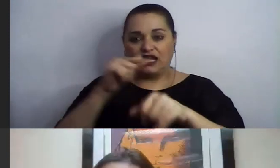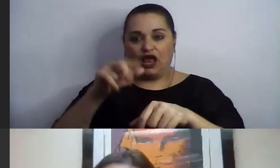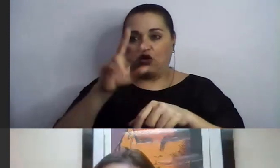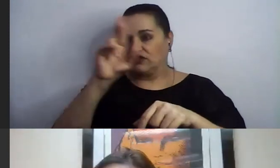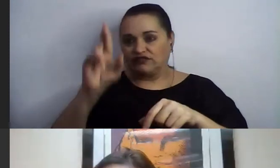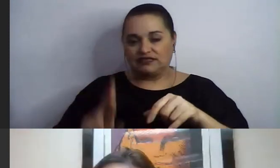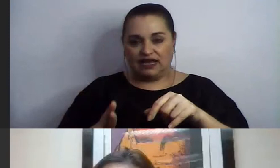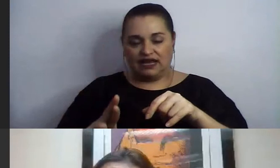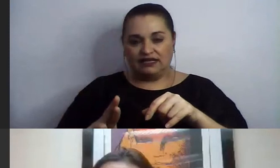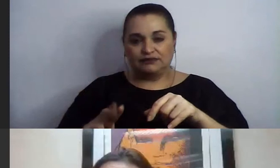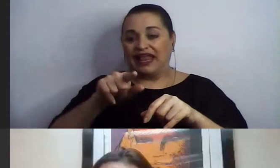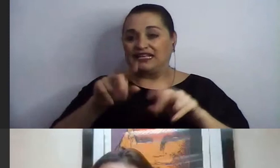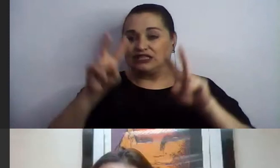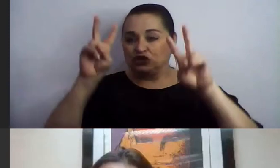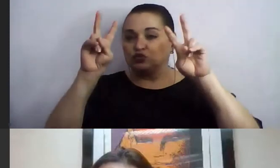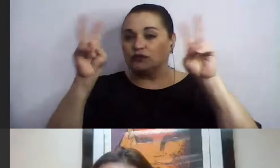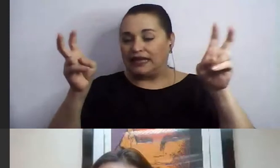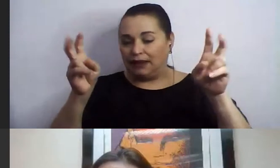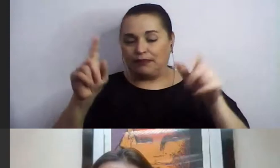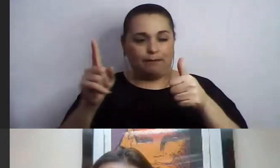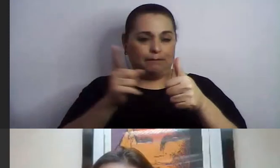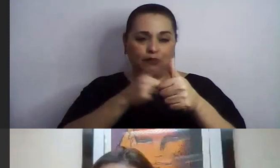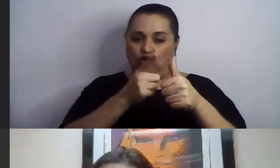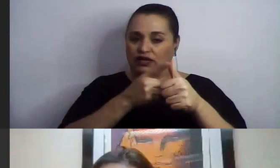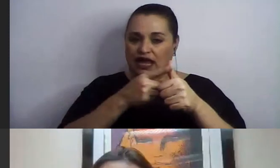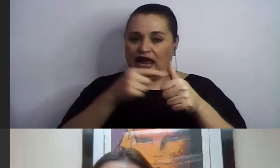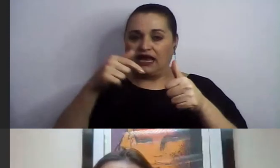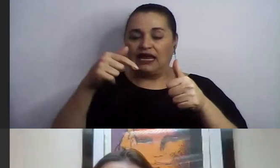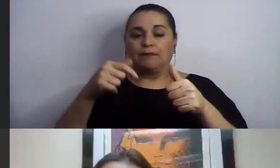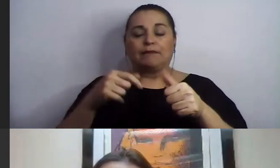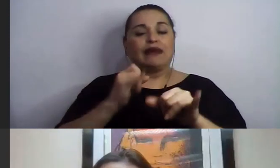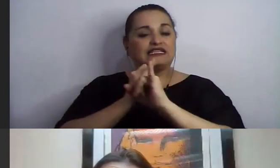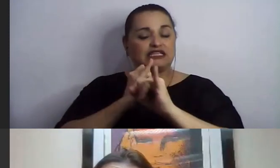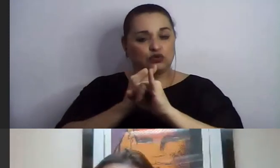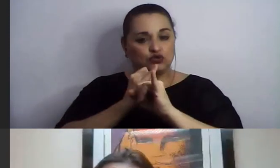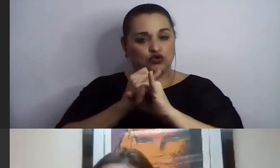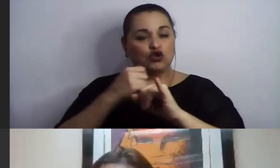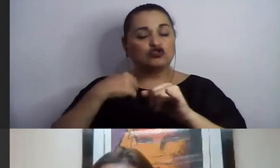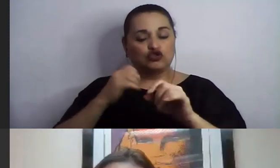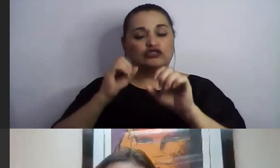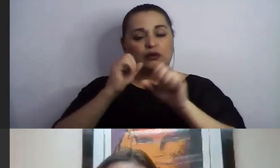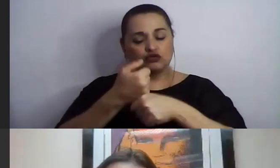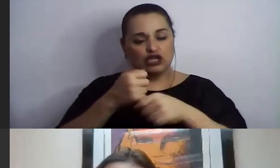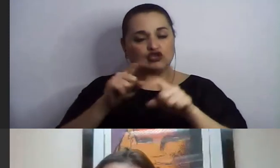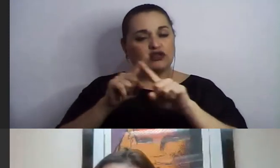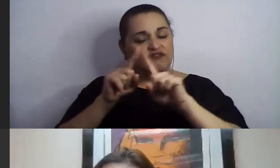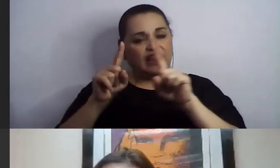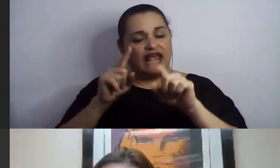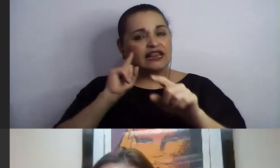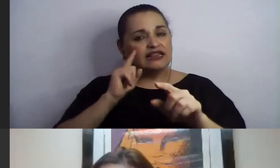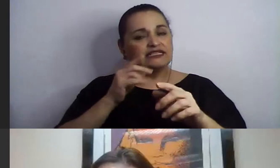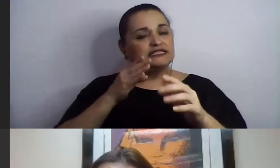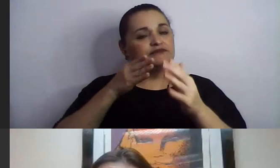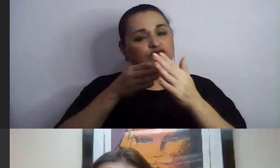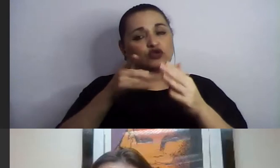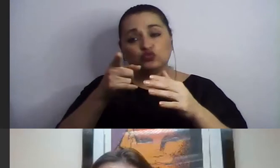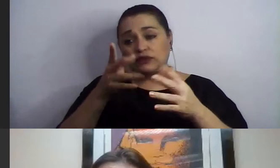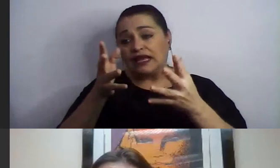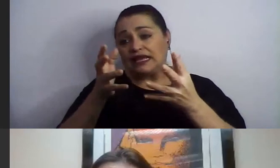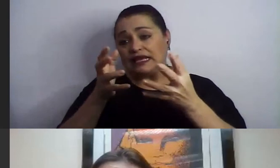ese es un tema que ha sido prioritario para esta institución hemos gestado varias intervenciones que si usted tiene todo